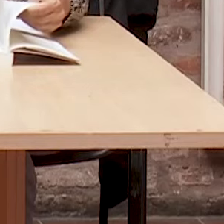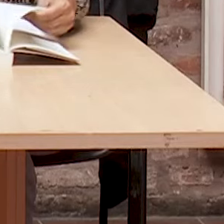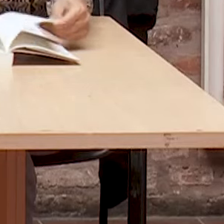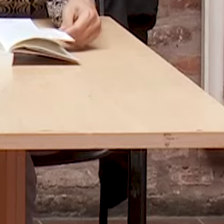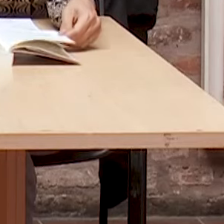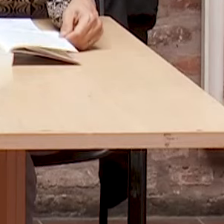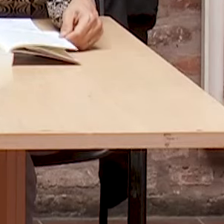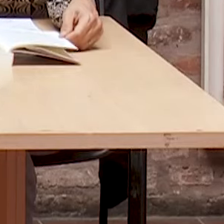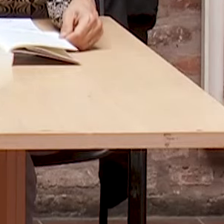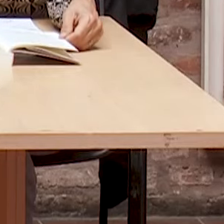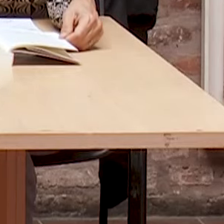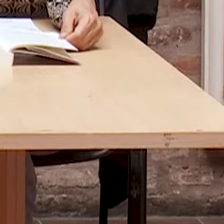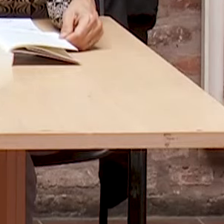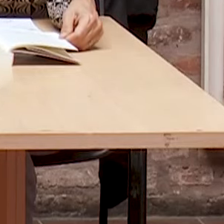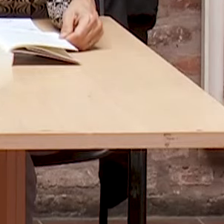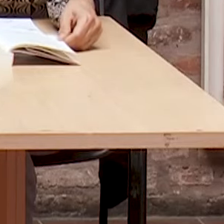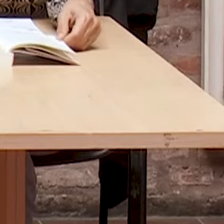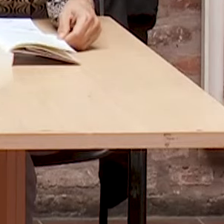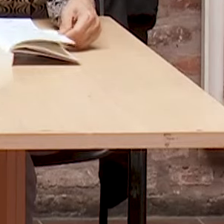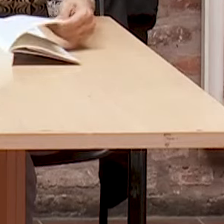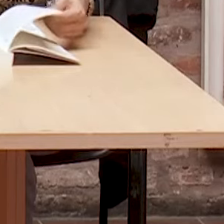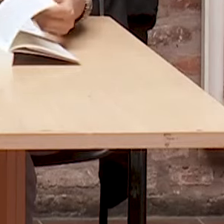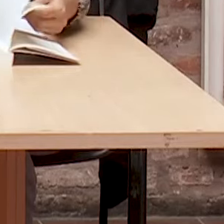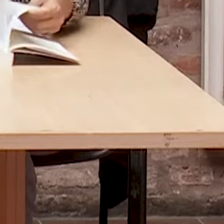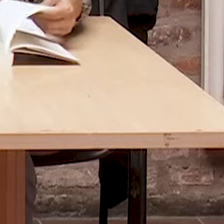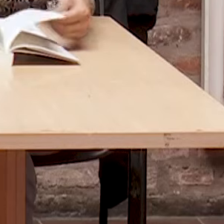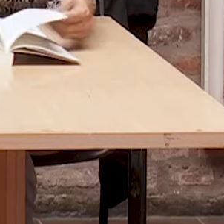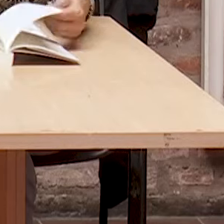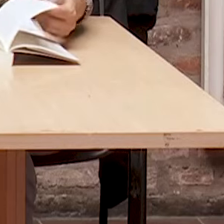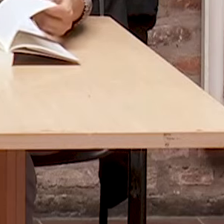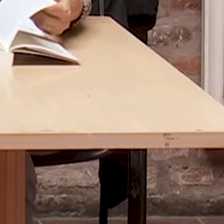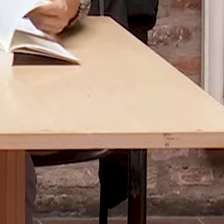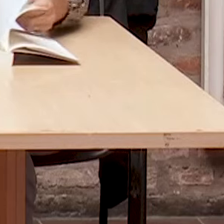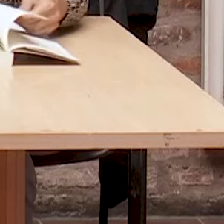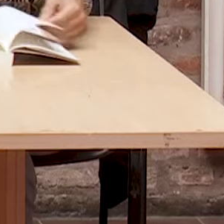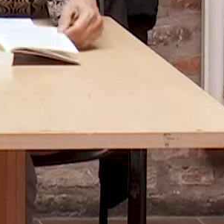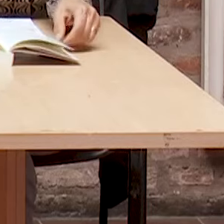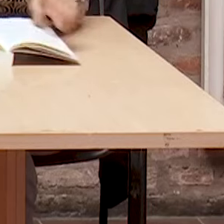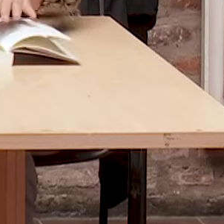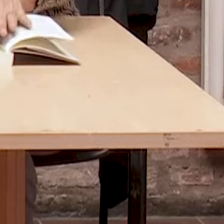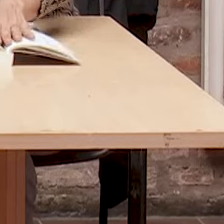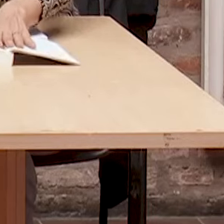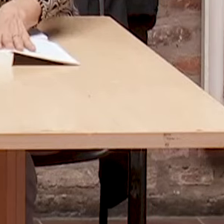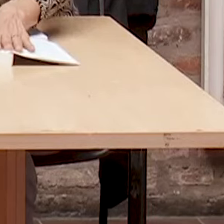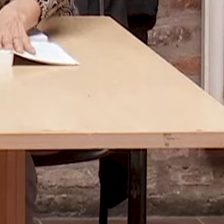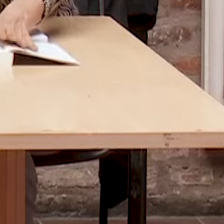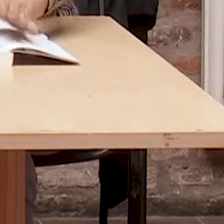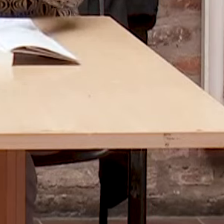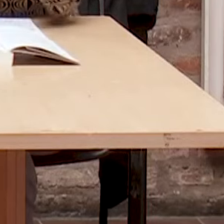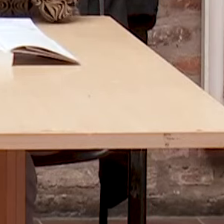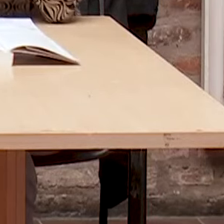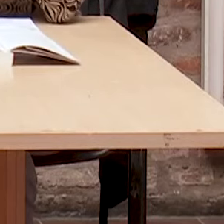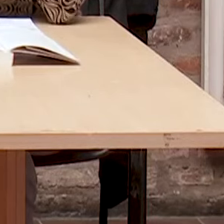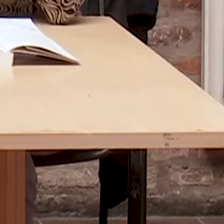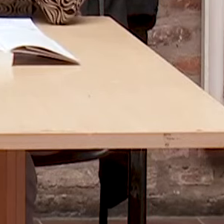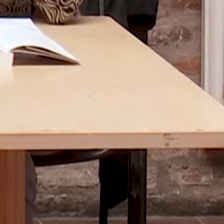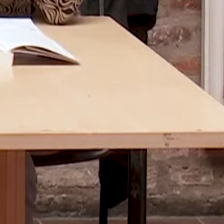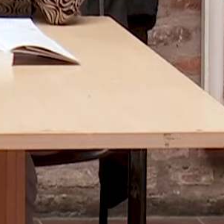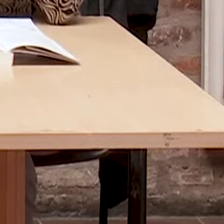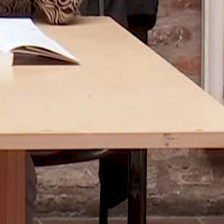años de de prédica Ultra Neal mi ley logró horadar uno de los conceptos centrales sobre el papel distribuidor del estado o